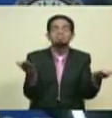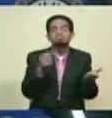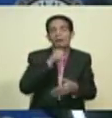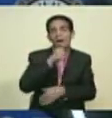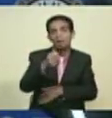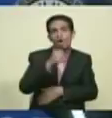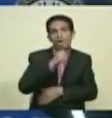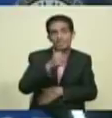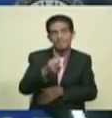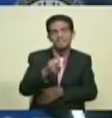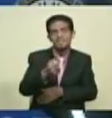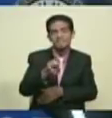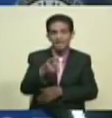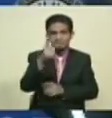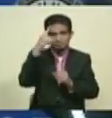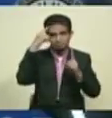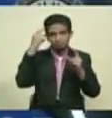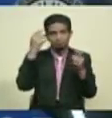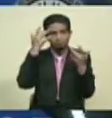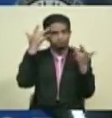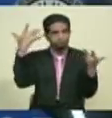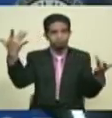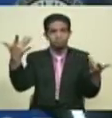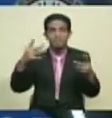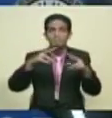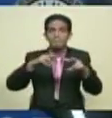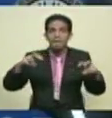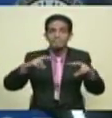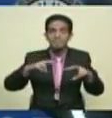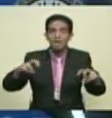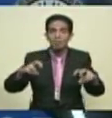y acuciosos periodistas, investigadores,